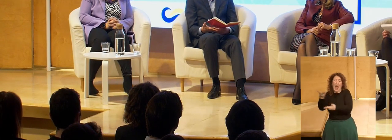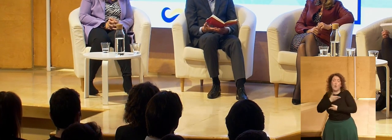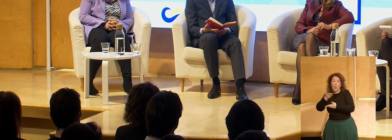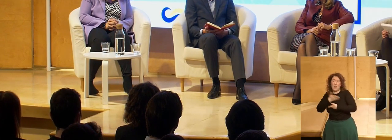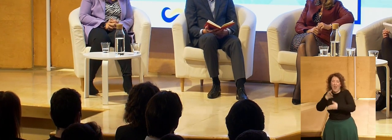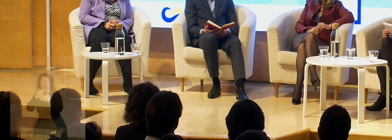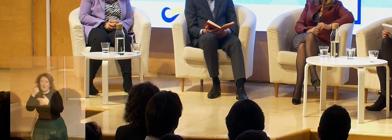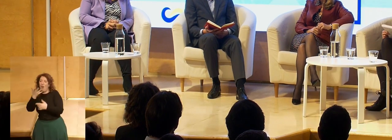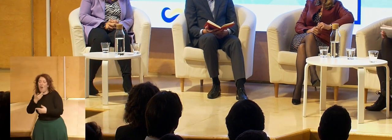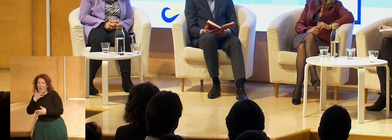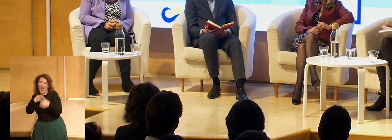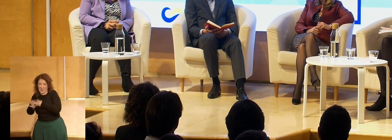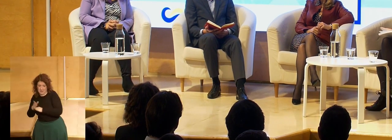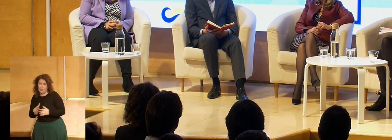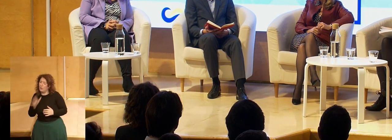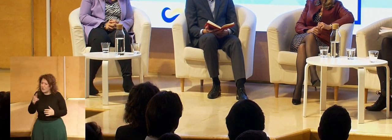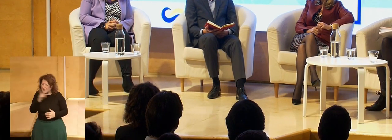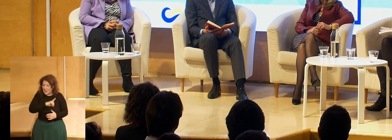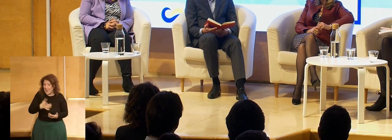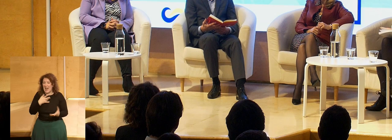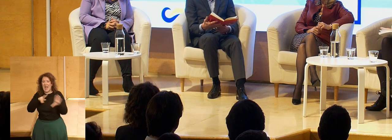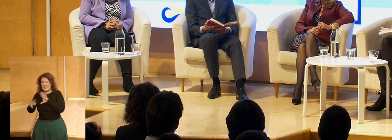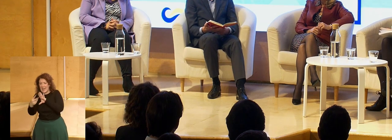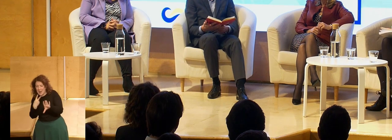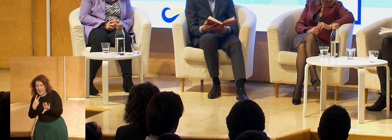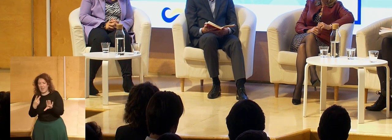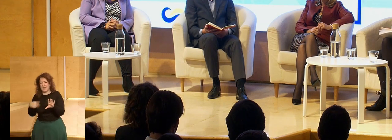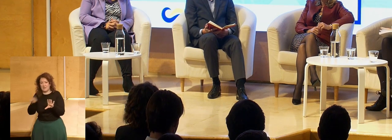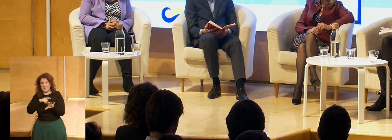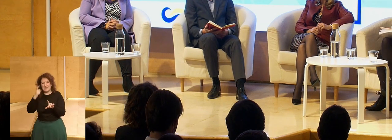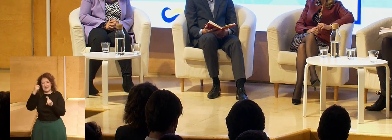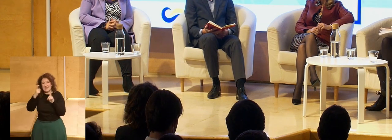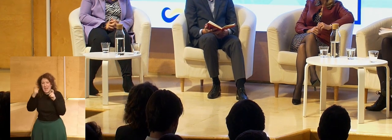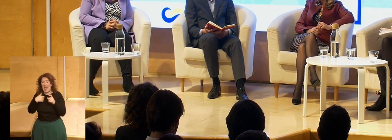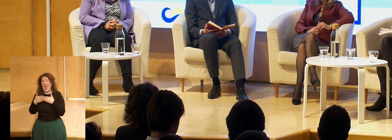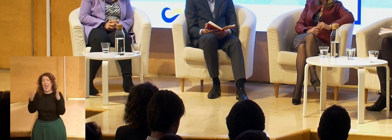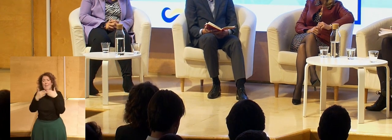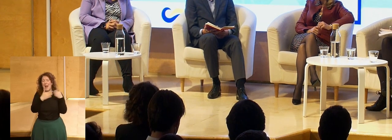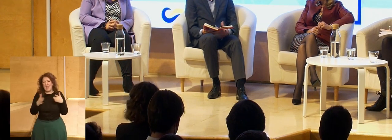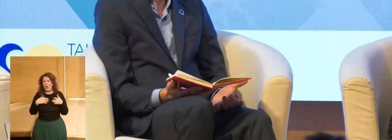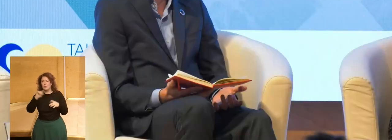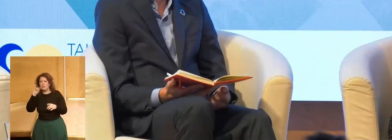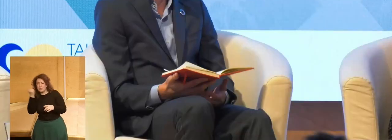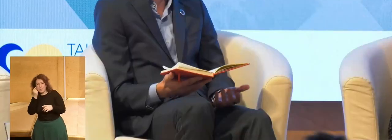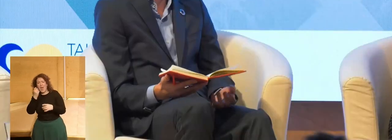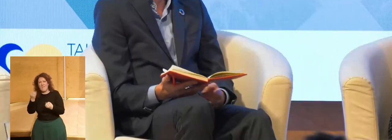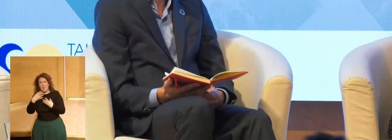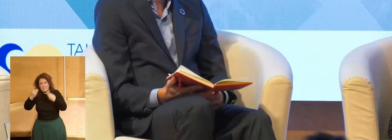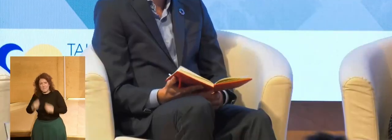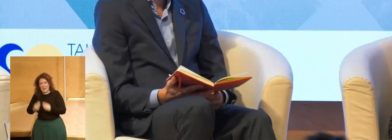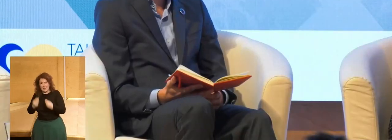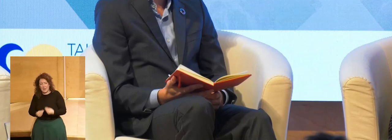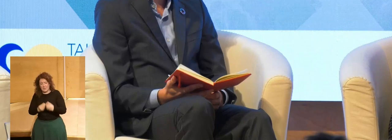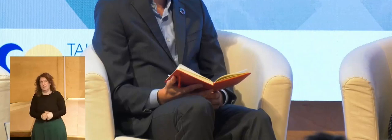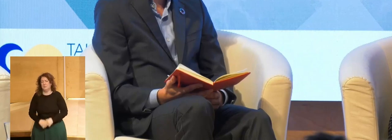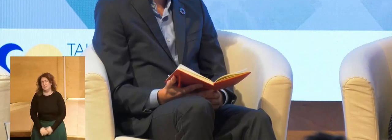creo crear más ayuda pública para esa transparencia y oficinas que estén cerca de los emprendedores para que podamos estar informados de todo y llegue a todo el